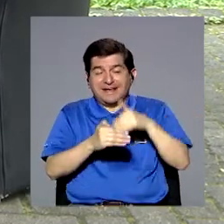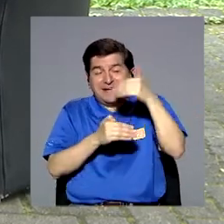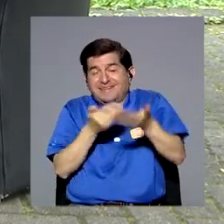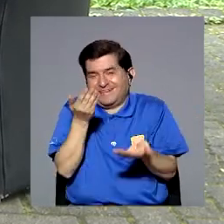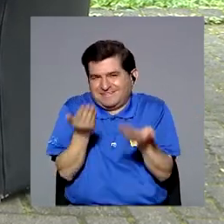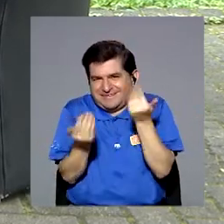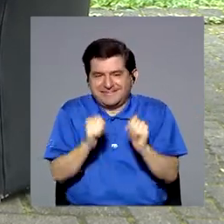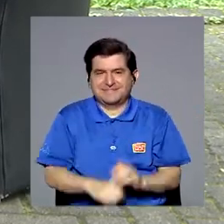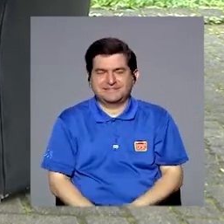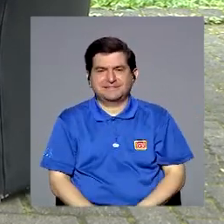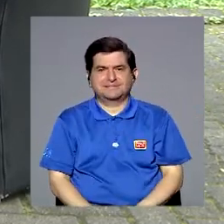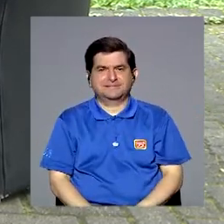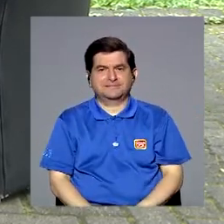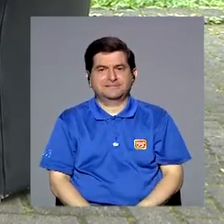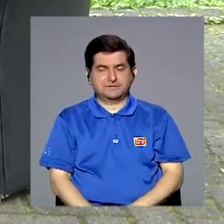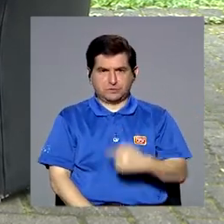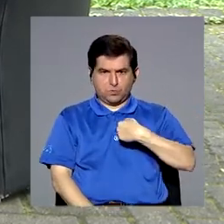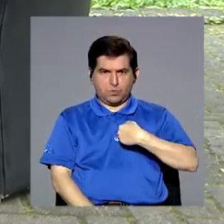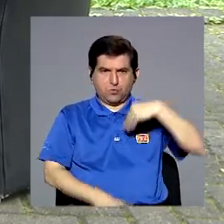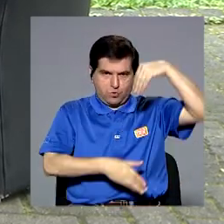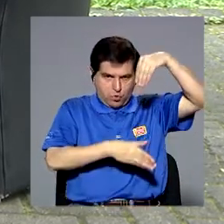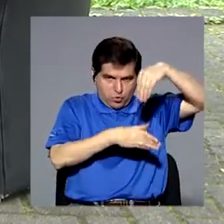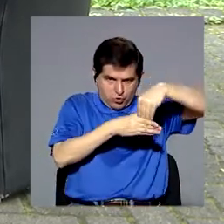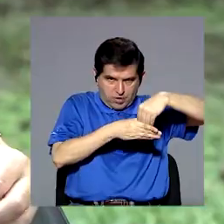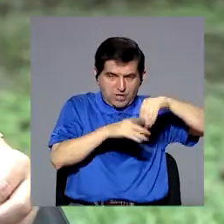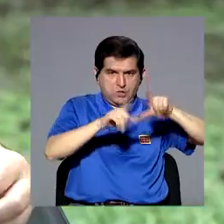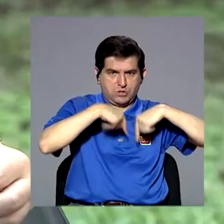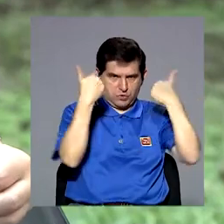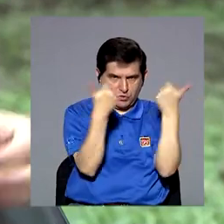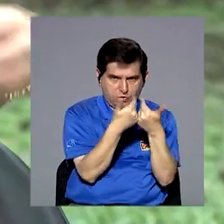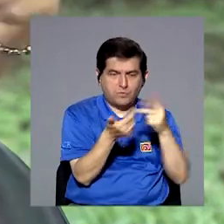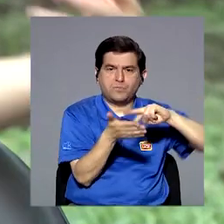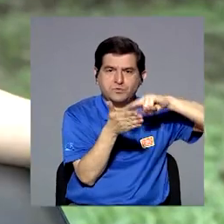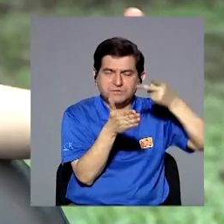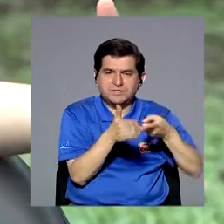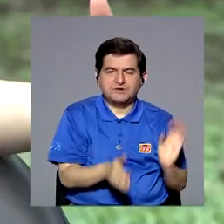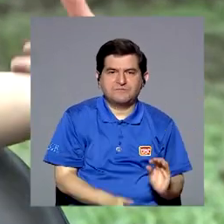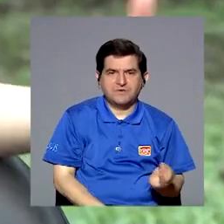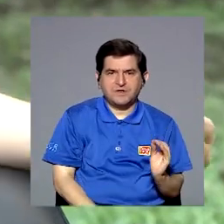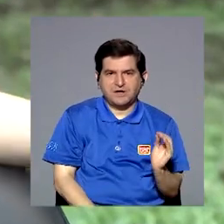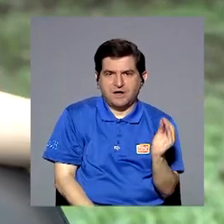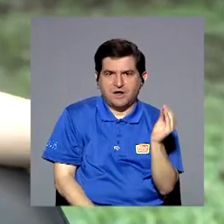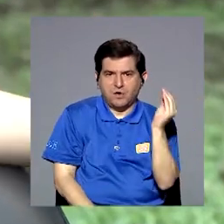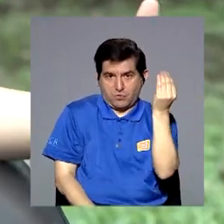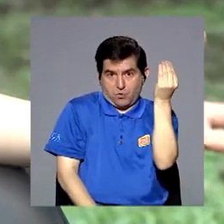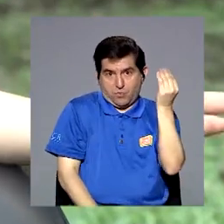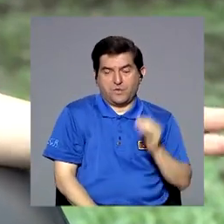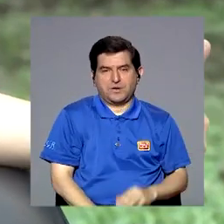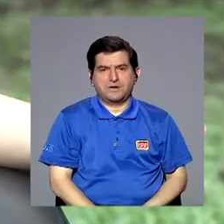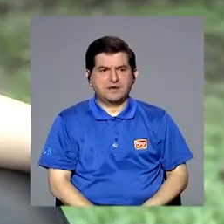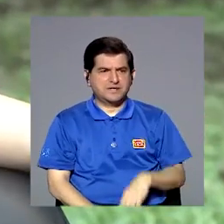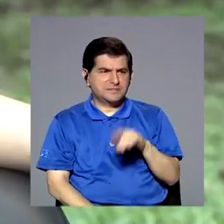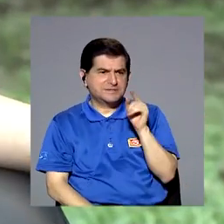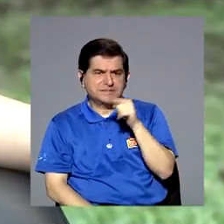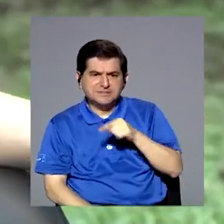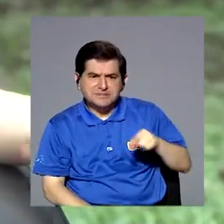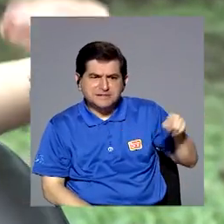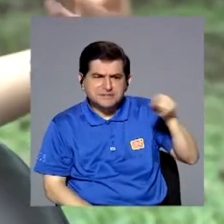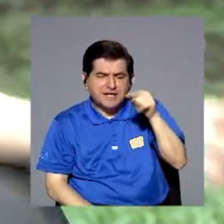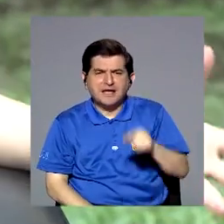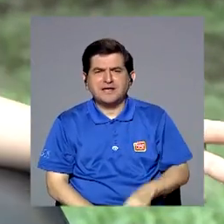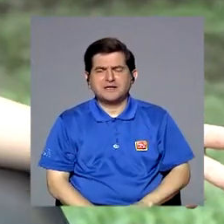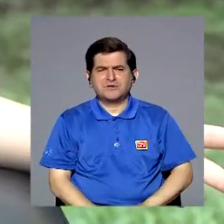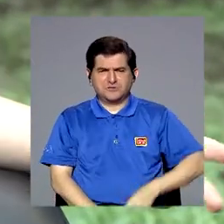adelantamos. El hecho, digamos, de ser parte de un grupo tiene que ver con que los adolescentes o la gente, ahorita los dos jóvenes,